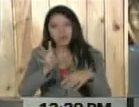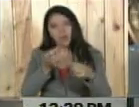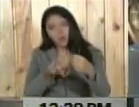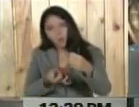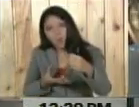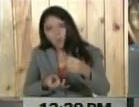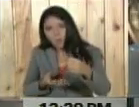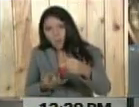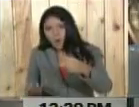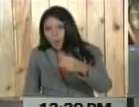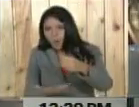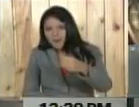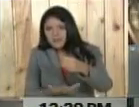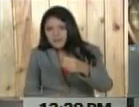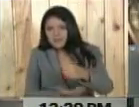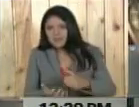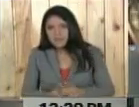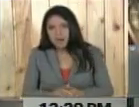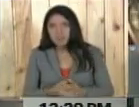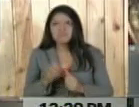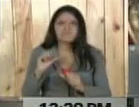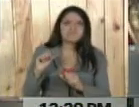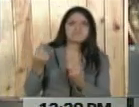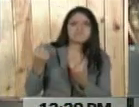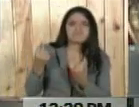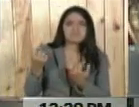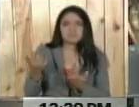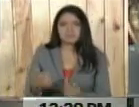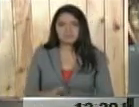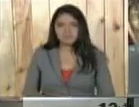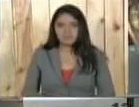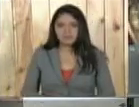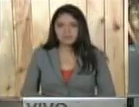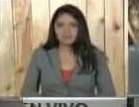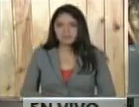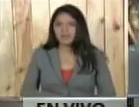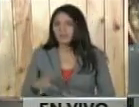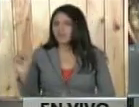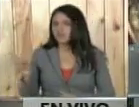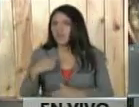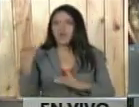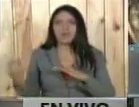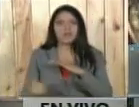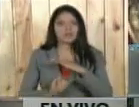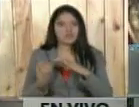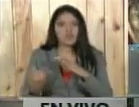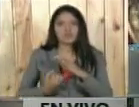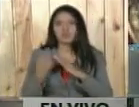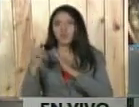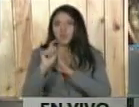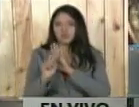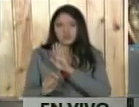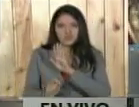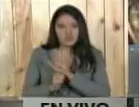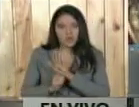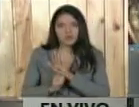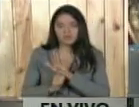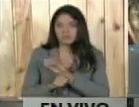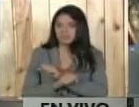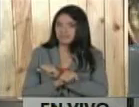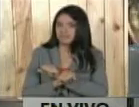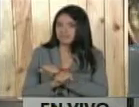los llamados a la violencia política, al desacato, al desconocimiento de las instituciones, de la Constitución, que no puede